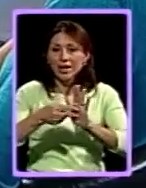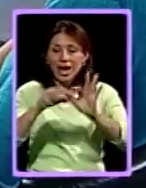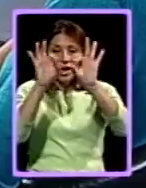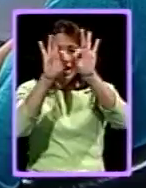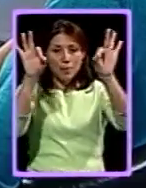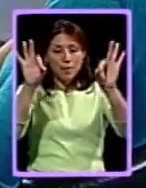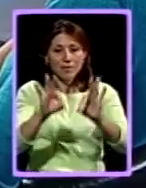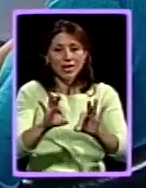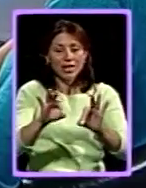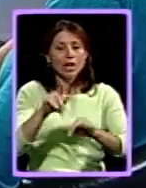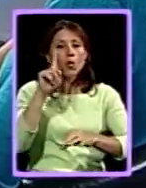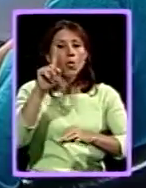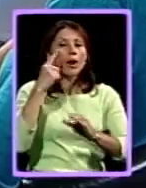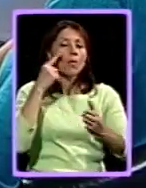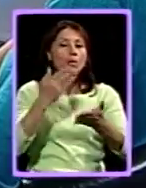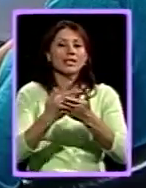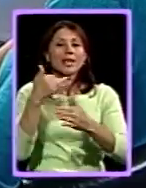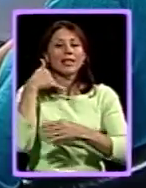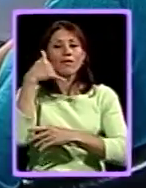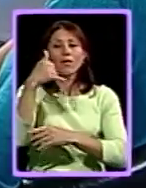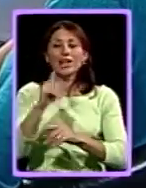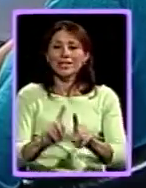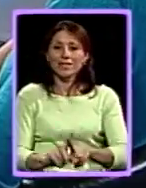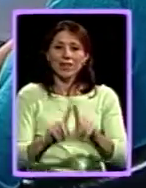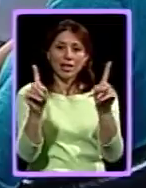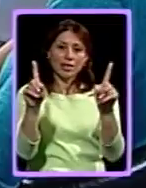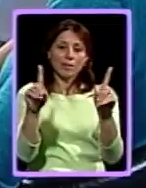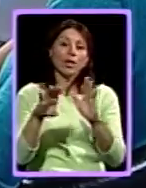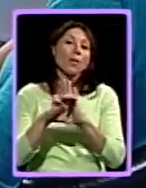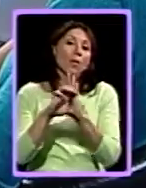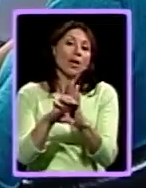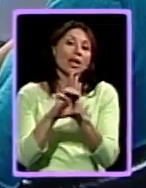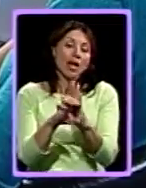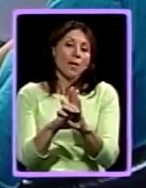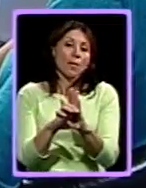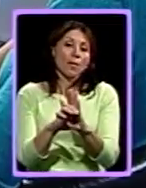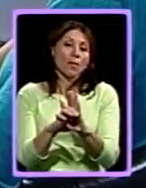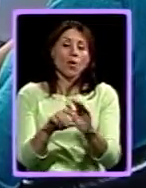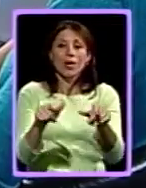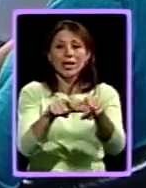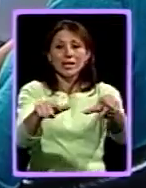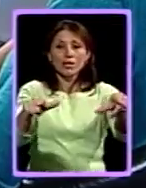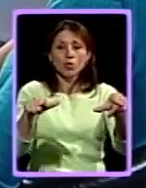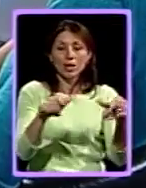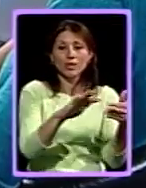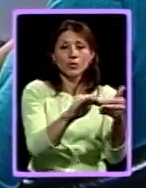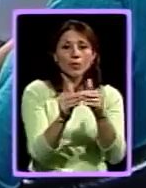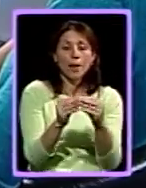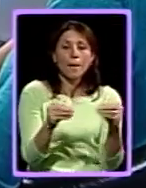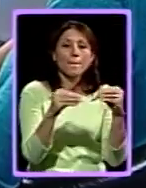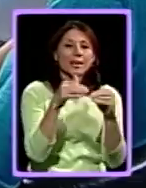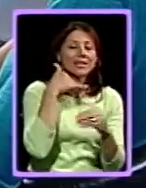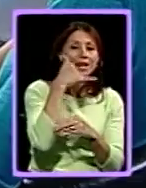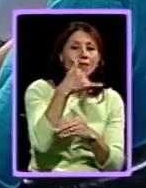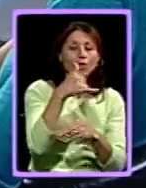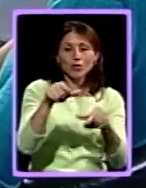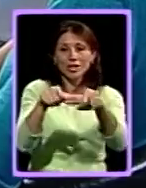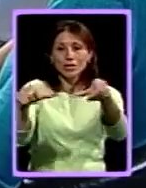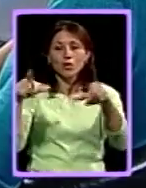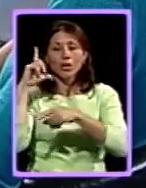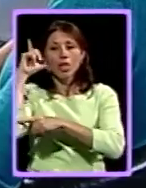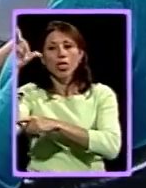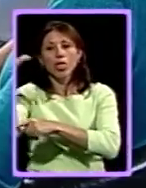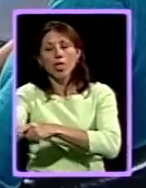muestra telefónica es diferente. Por ejemplo, hay más teléfonos en hogares en zonas urbanas que en zonas rurales en nuestro país. Hay